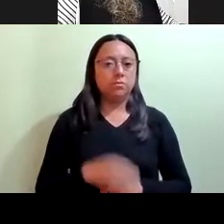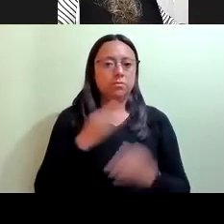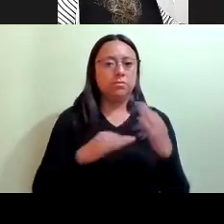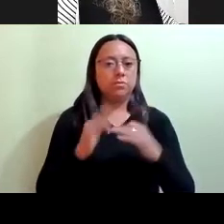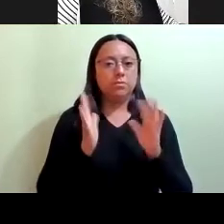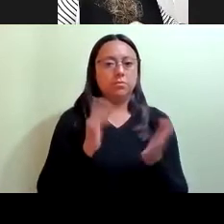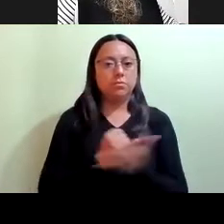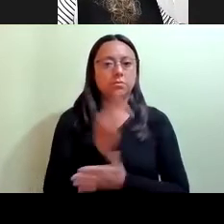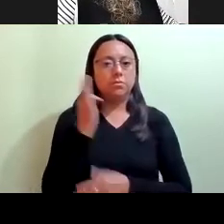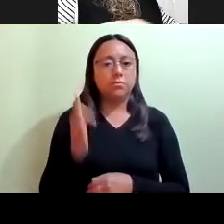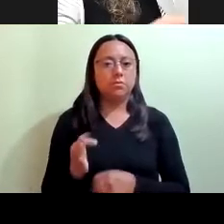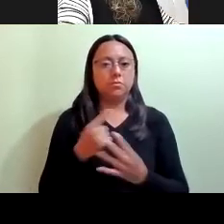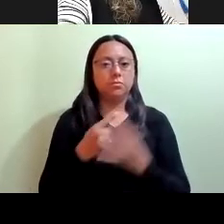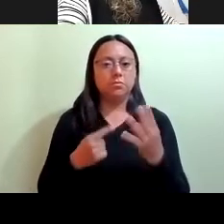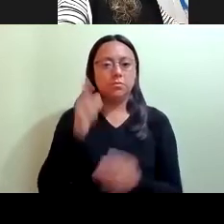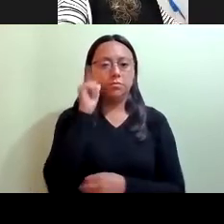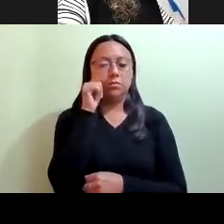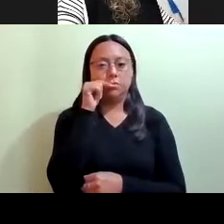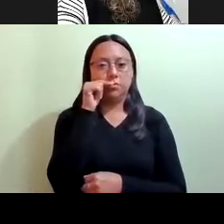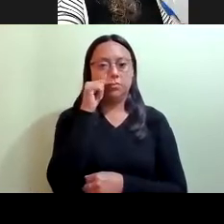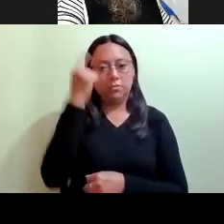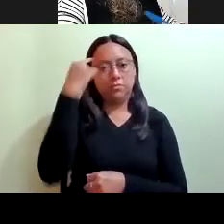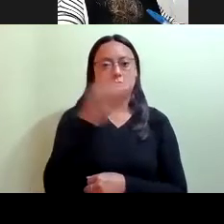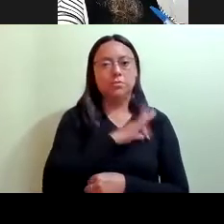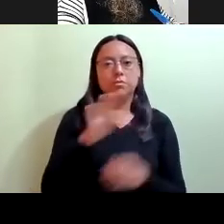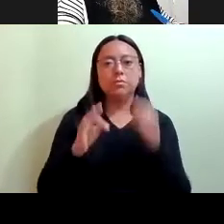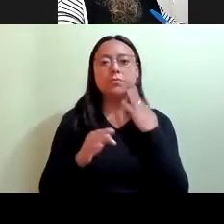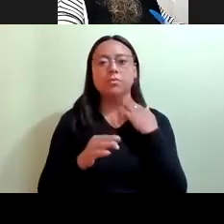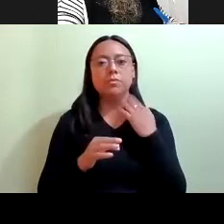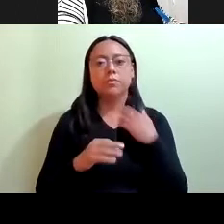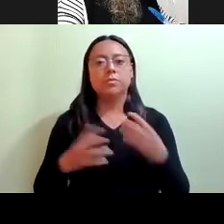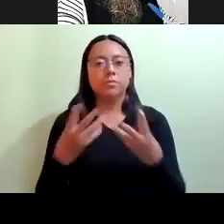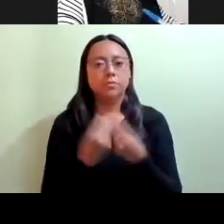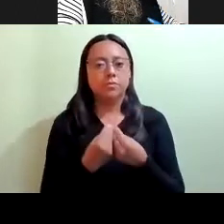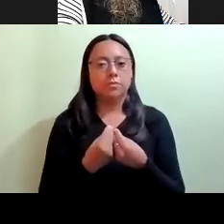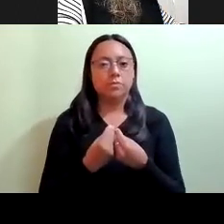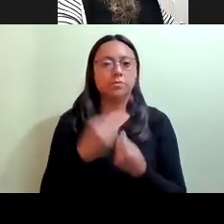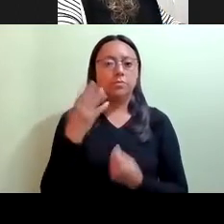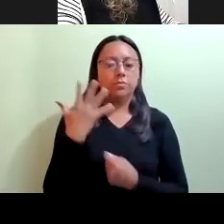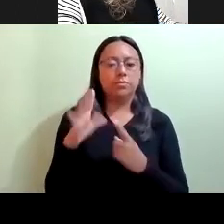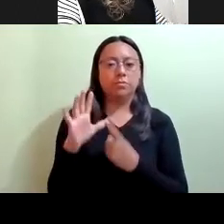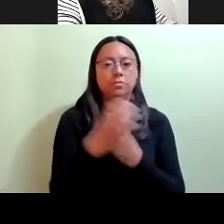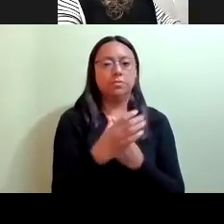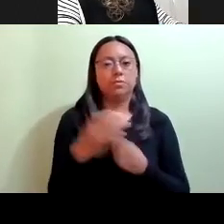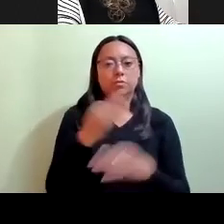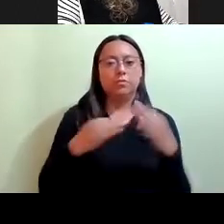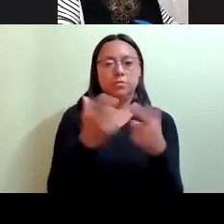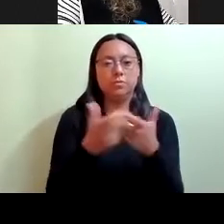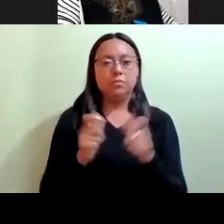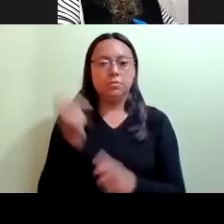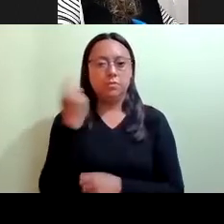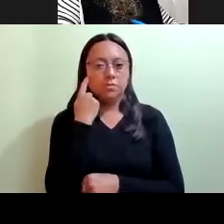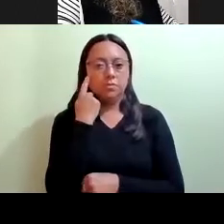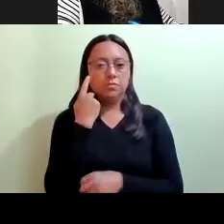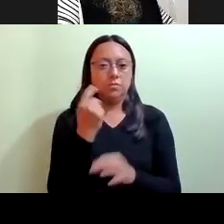dictaminemos el día de mañana para estar ya con las 5 comisiones que además afectan a todos los grupos parlamentarios de una manera